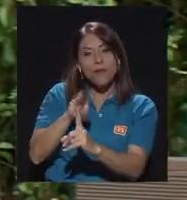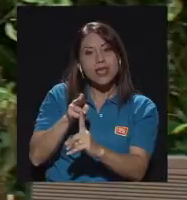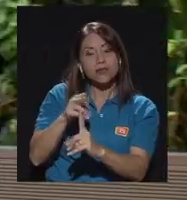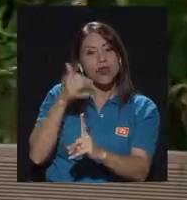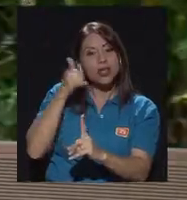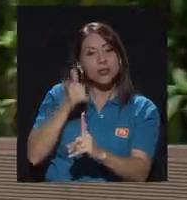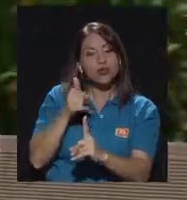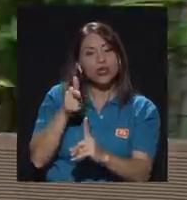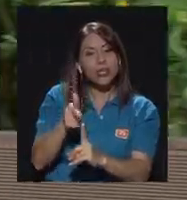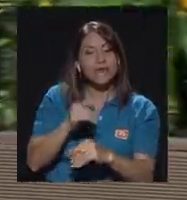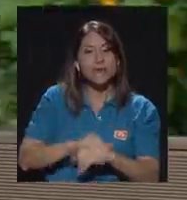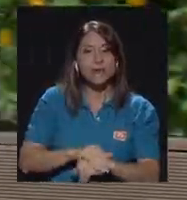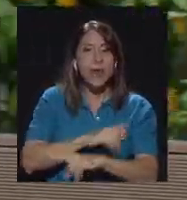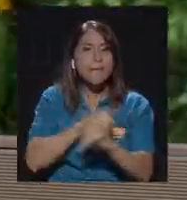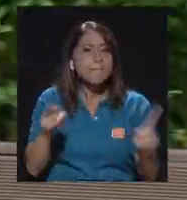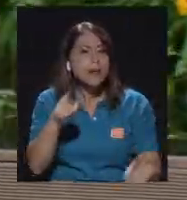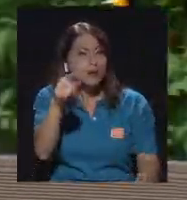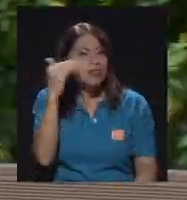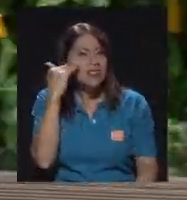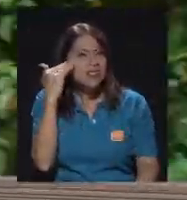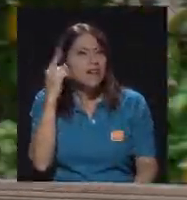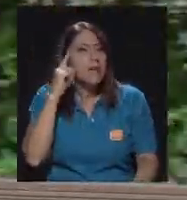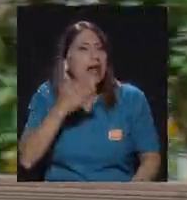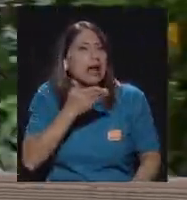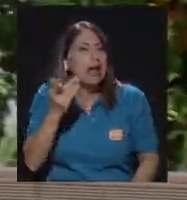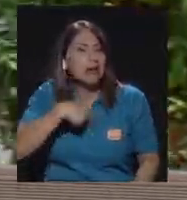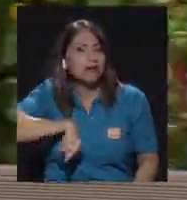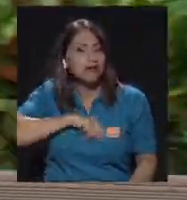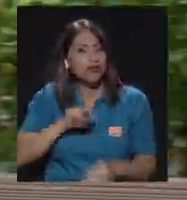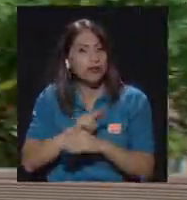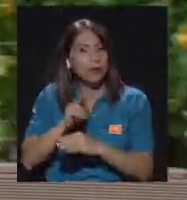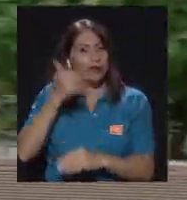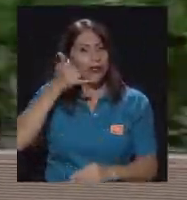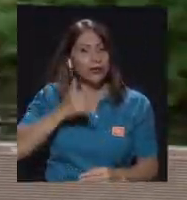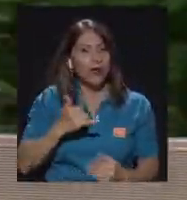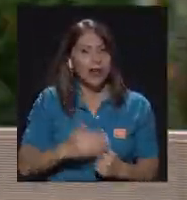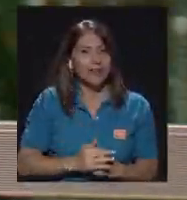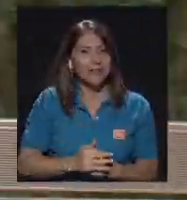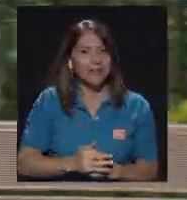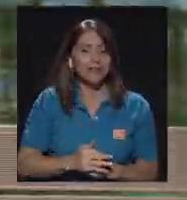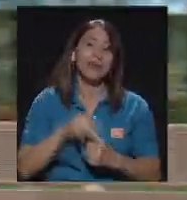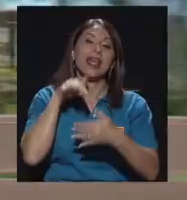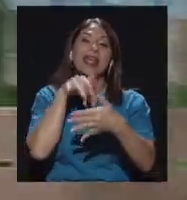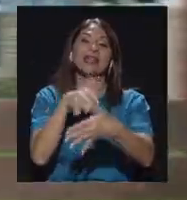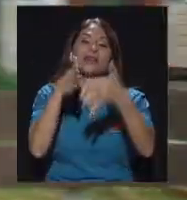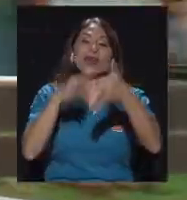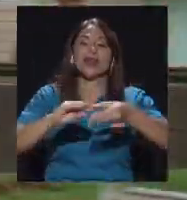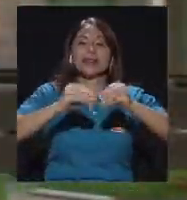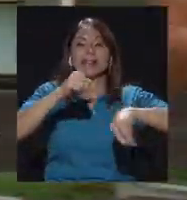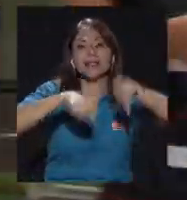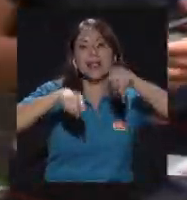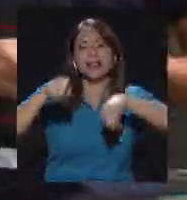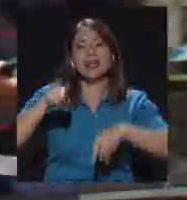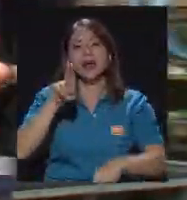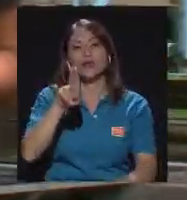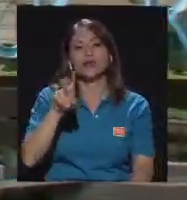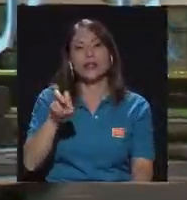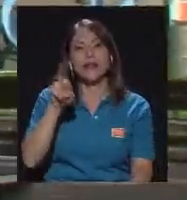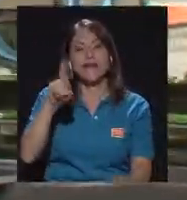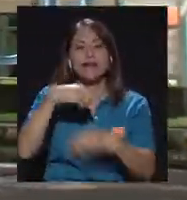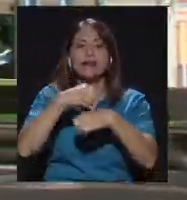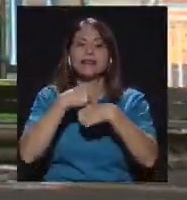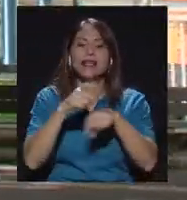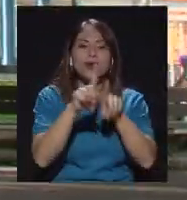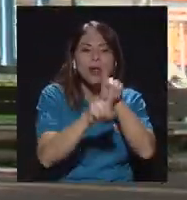dispositivo móvil. ¿Pero sabe usted para qué usamos los ticos el celular? Los estudiantes de estadística de la UCR realizaron